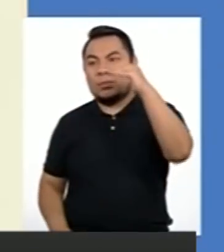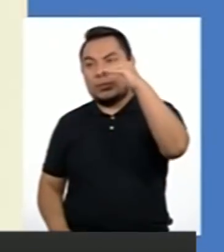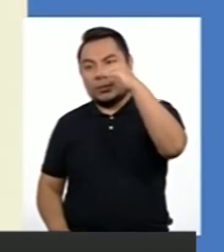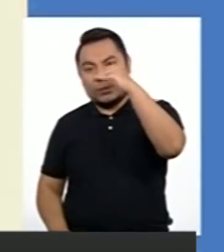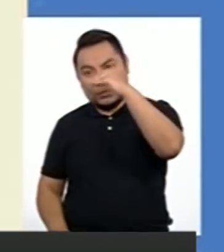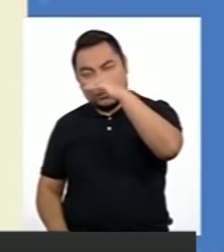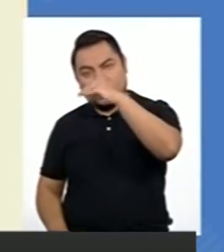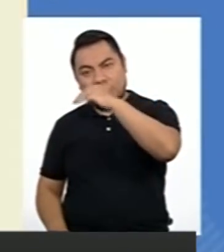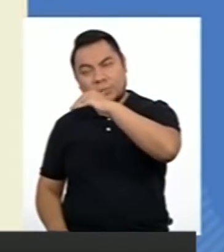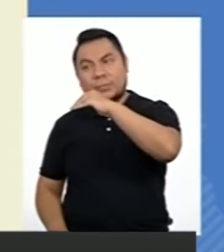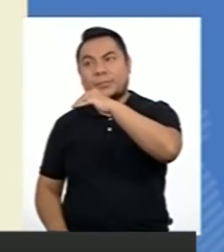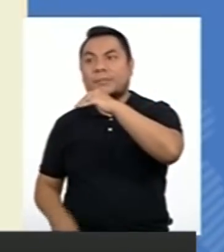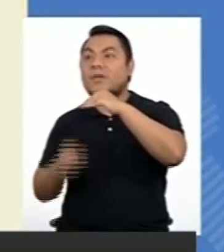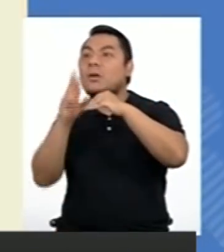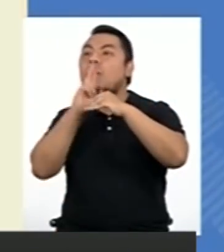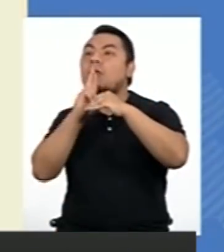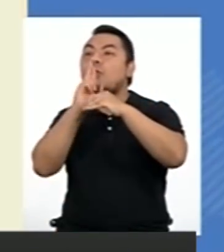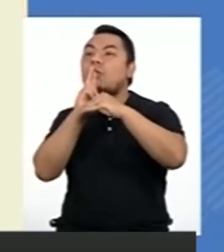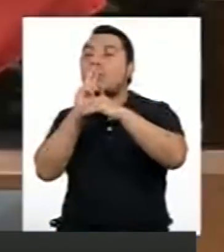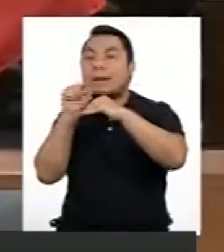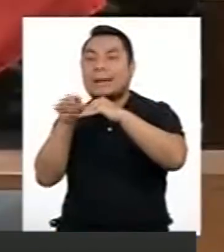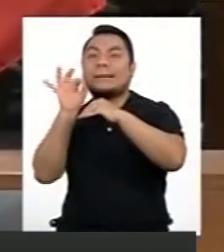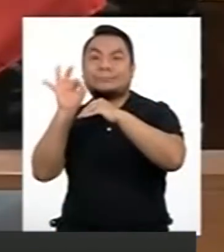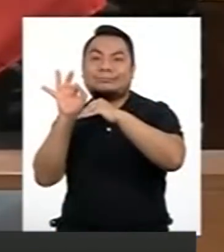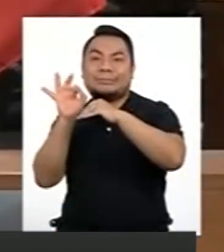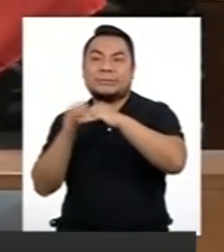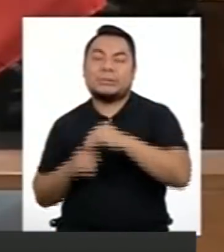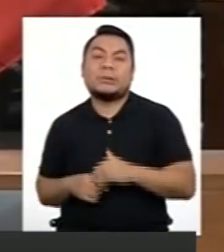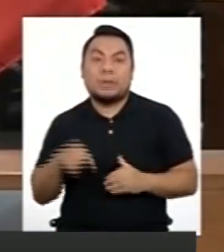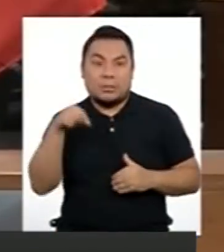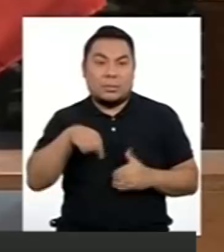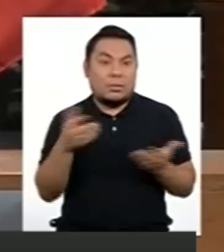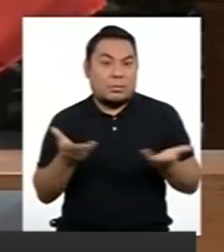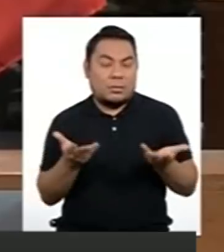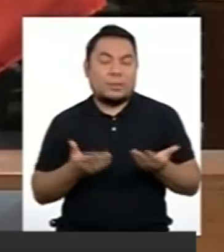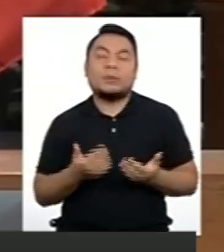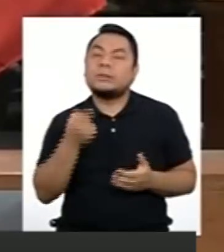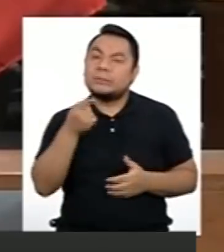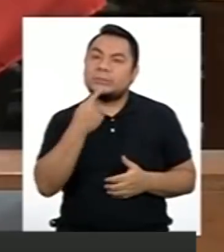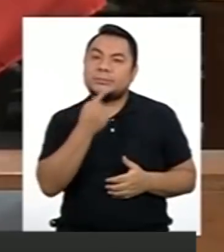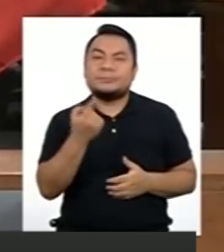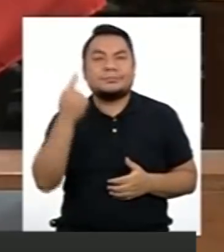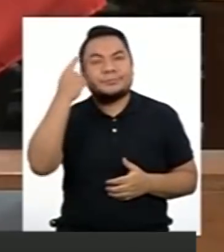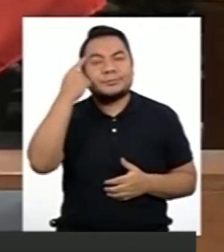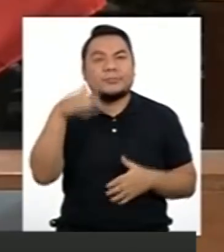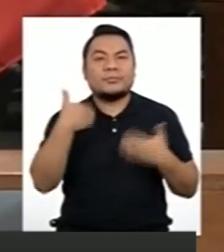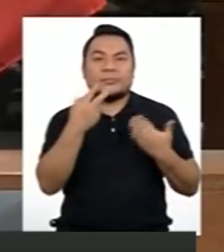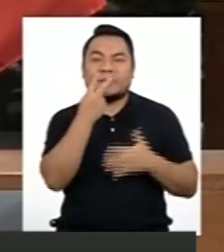Uno, en función del modelo matemático que use, puede encontrar